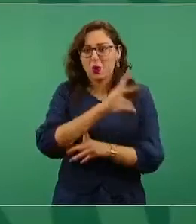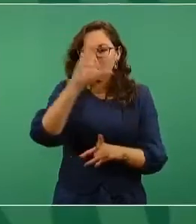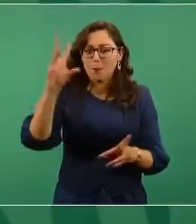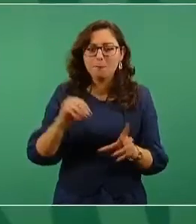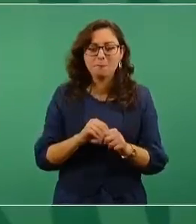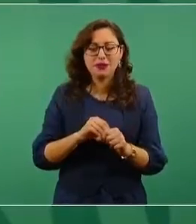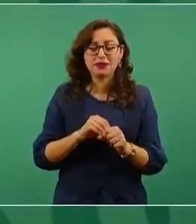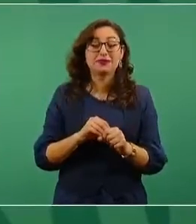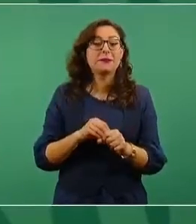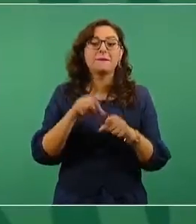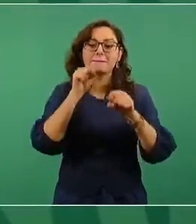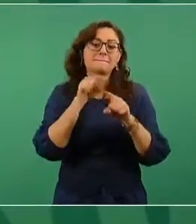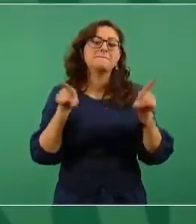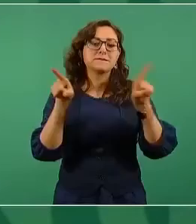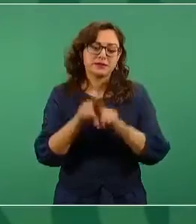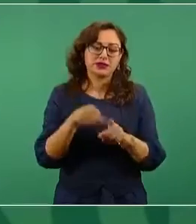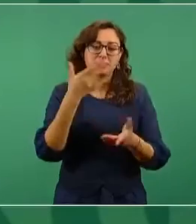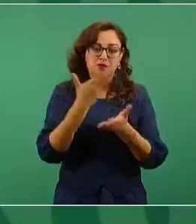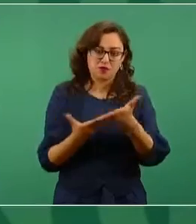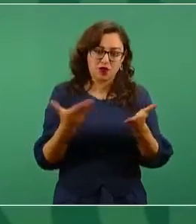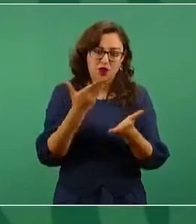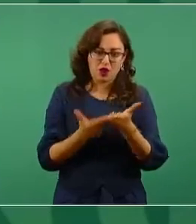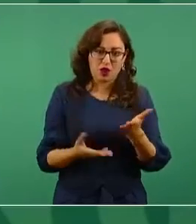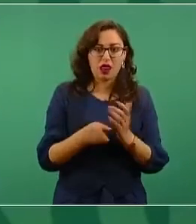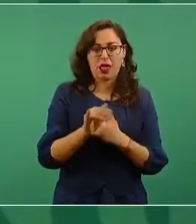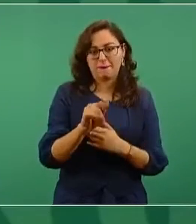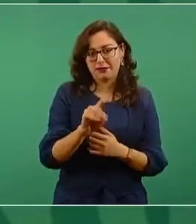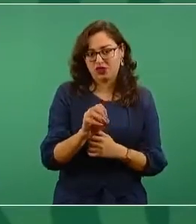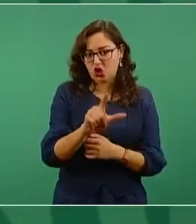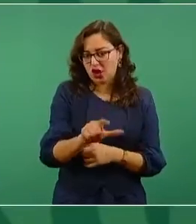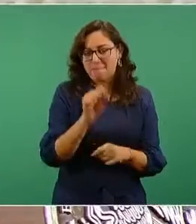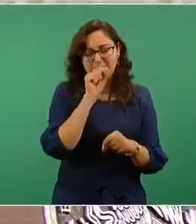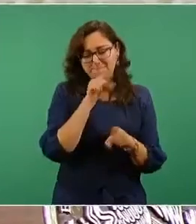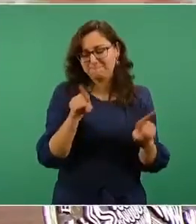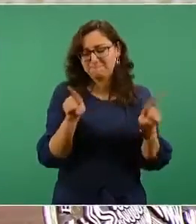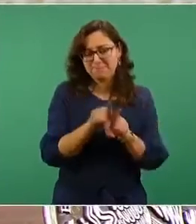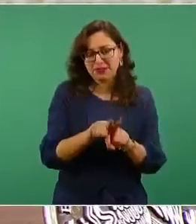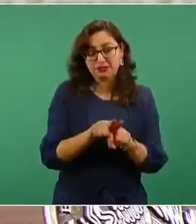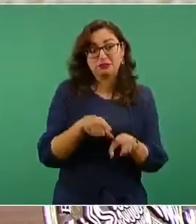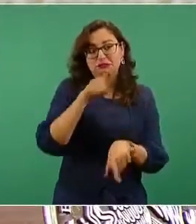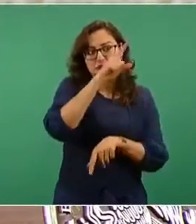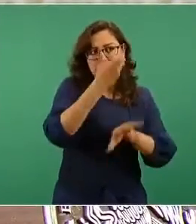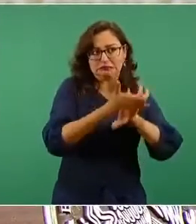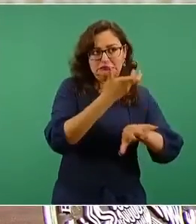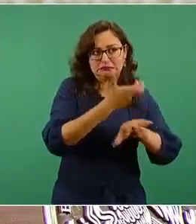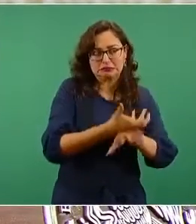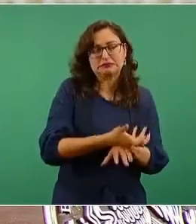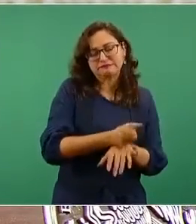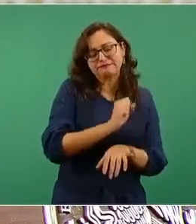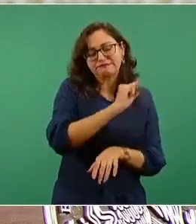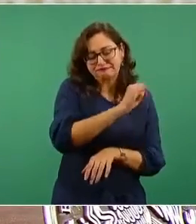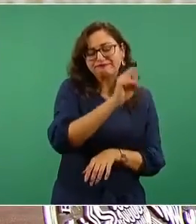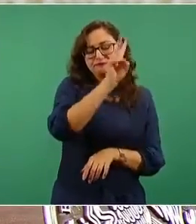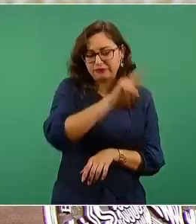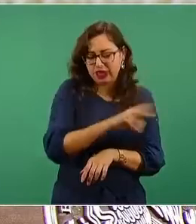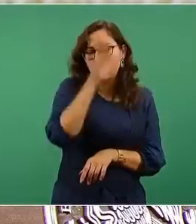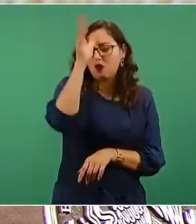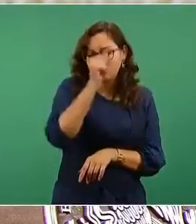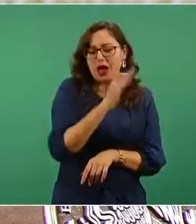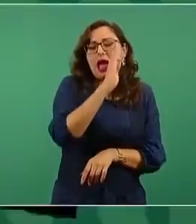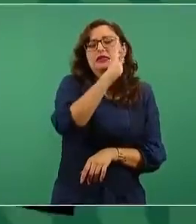Es un poco el mismo tratamiento esto de Vitol. Se arreglan allá,